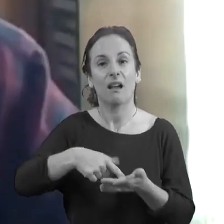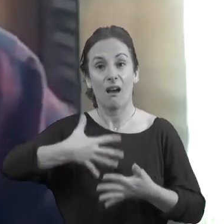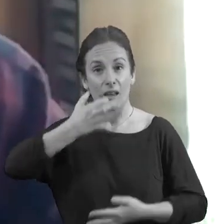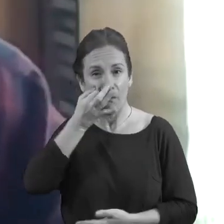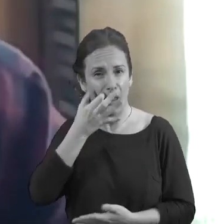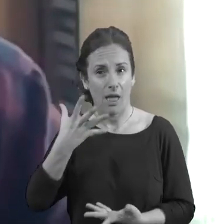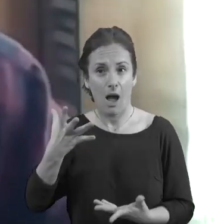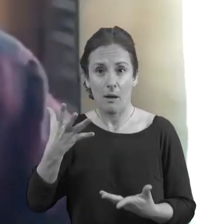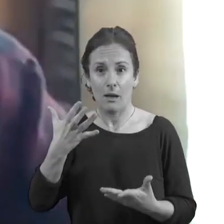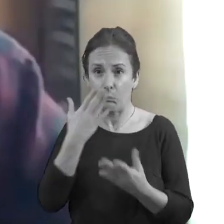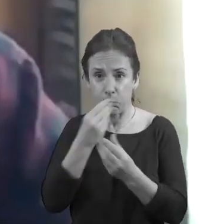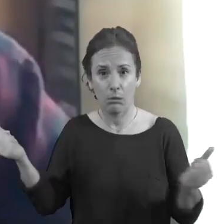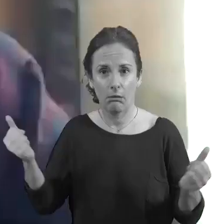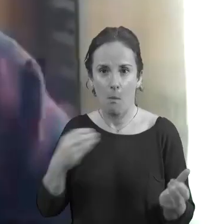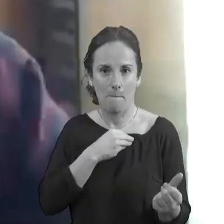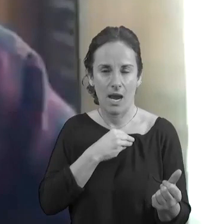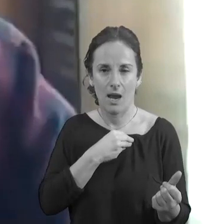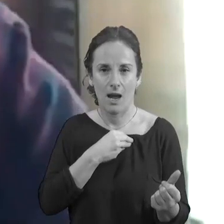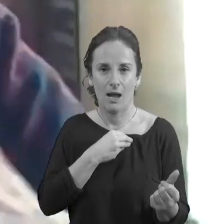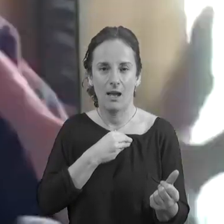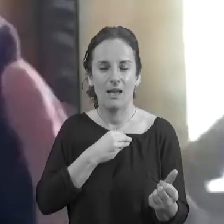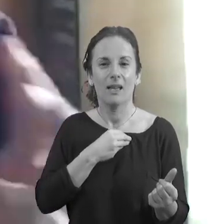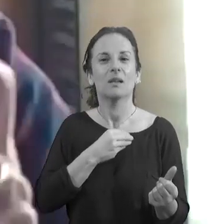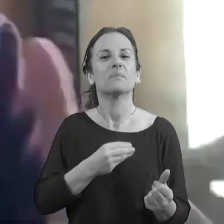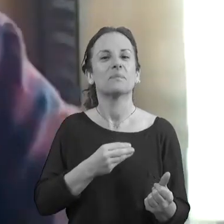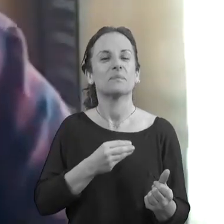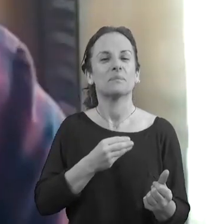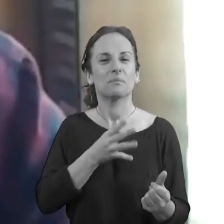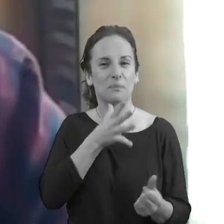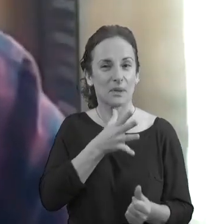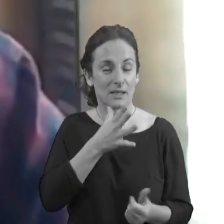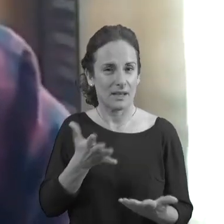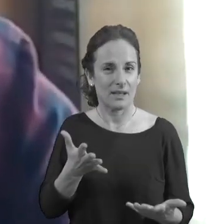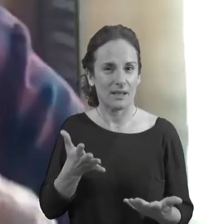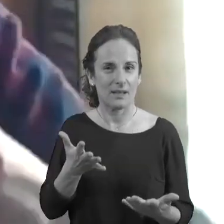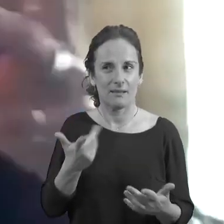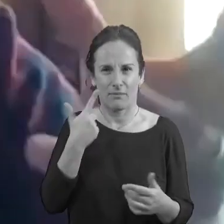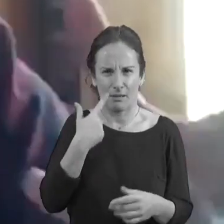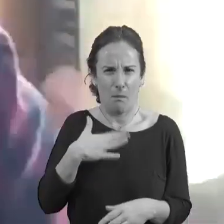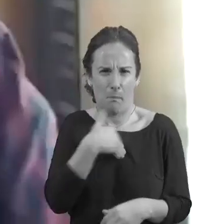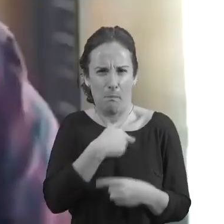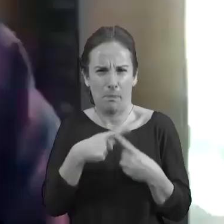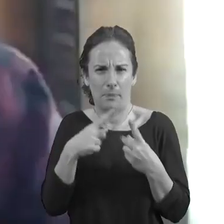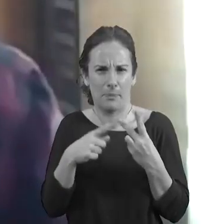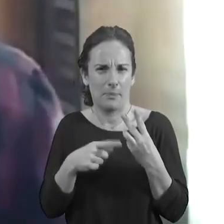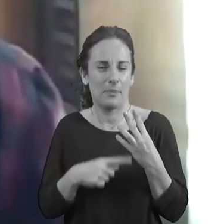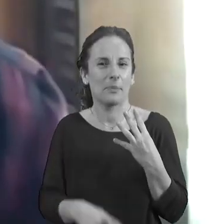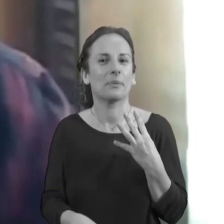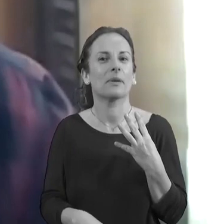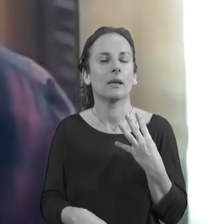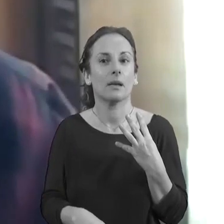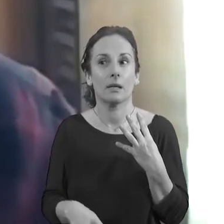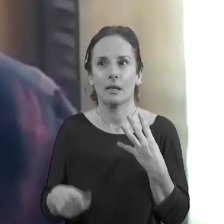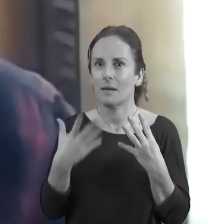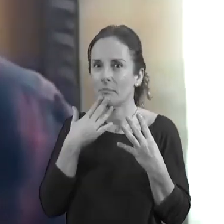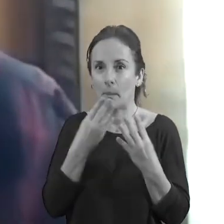una auténtica pena cuando se pierden, porque es que tienen todas estas como... sí, todas estas facetas o todos estos lados y